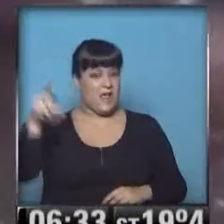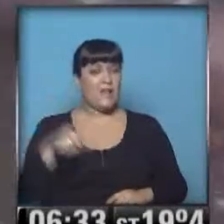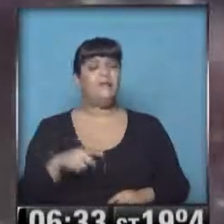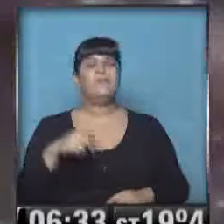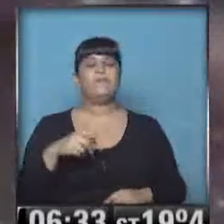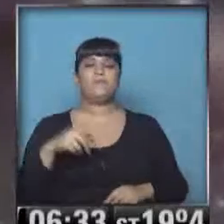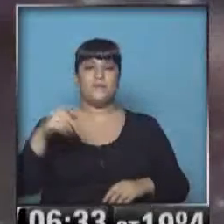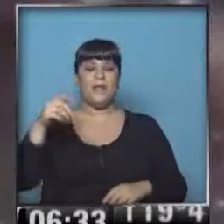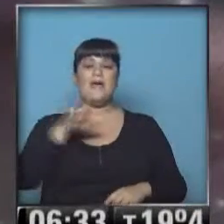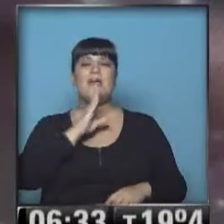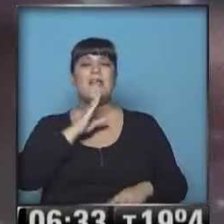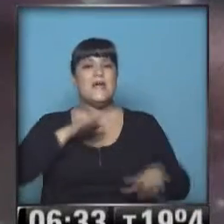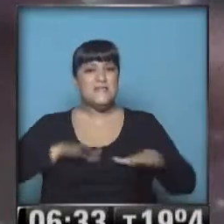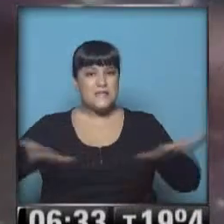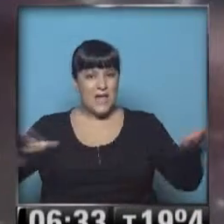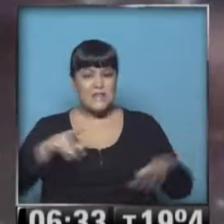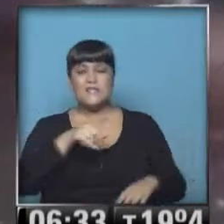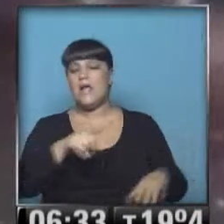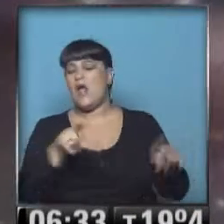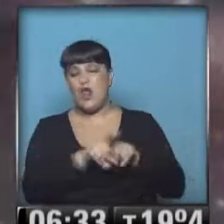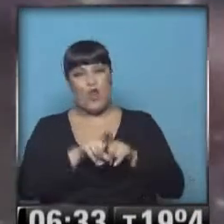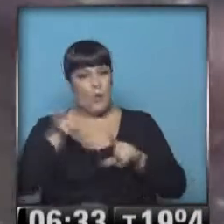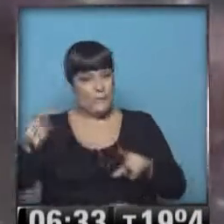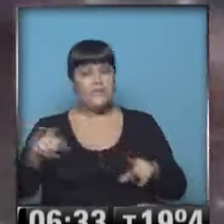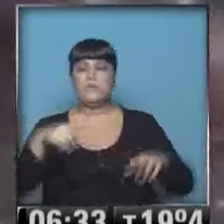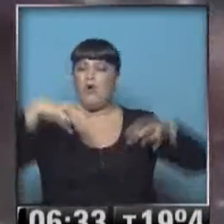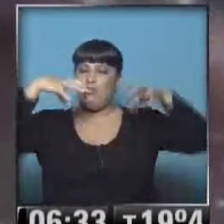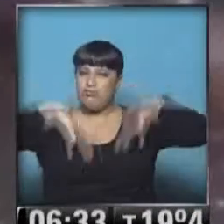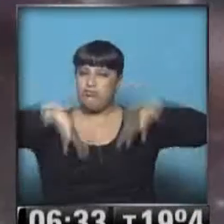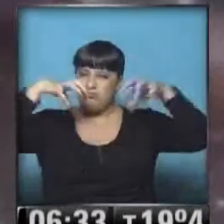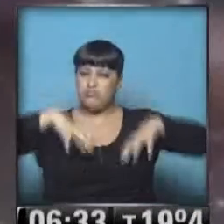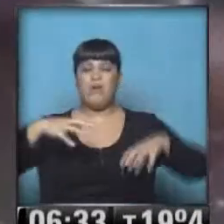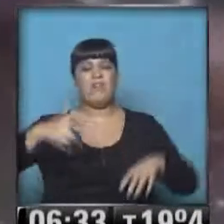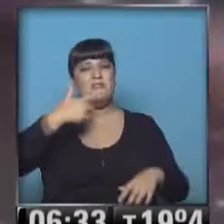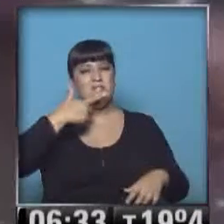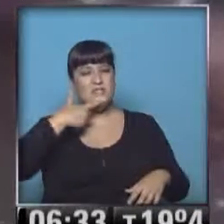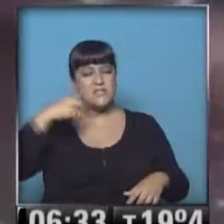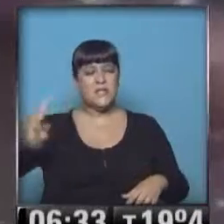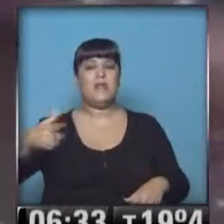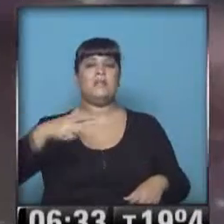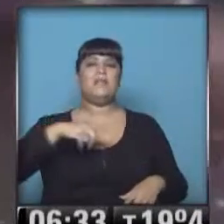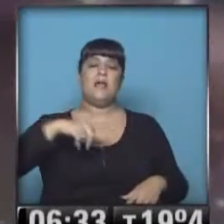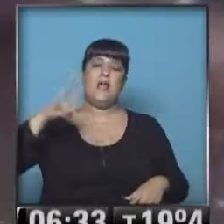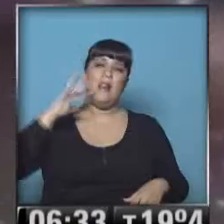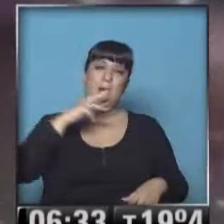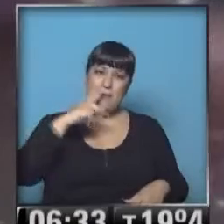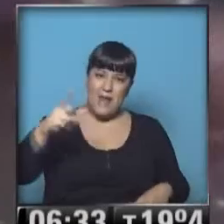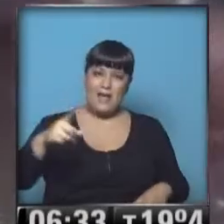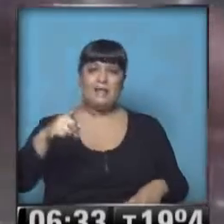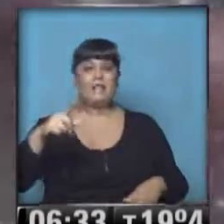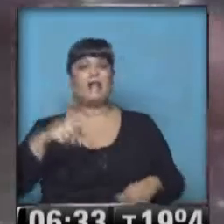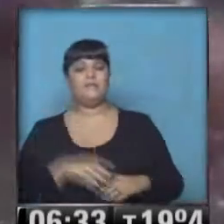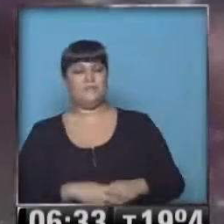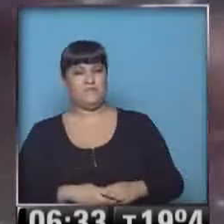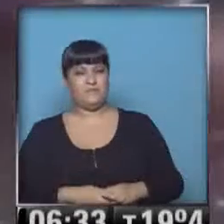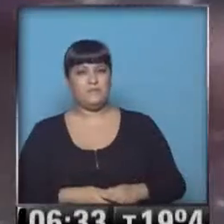a Ezeiza, el panorama es igual, agua. 17, La Plata, agua. Nos vamos a